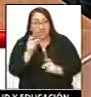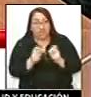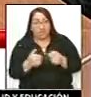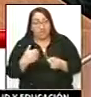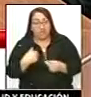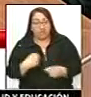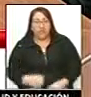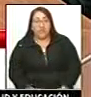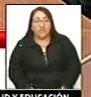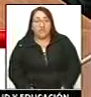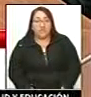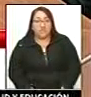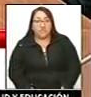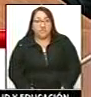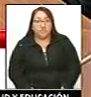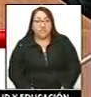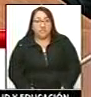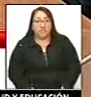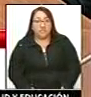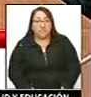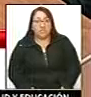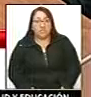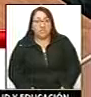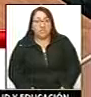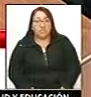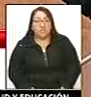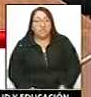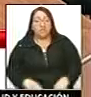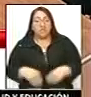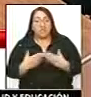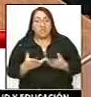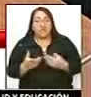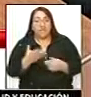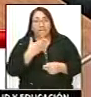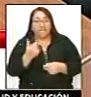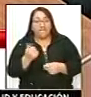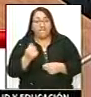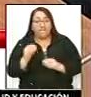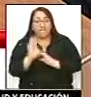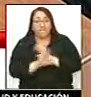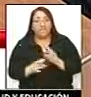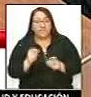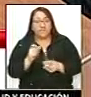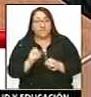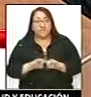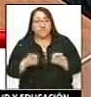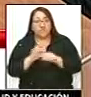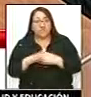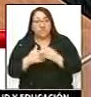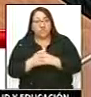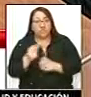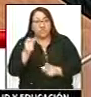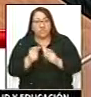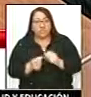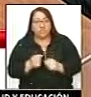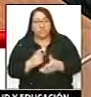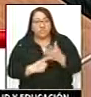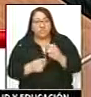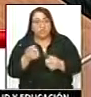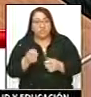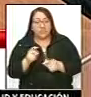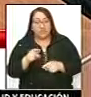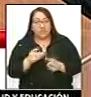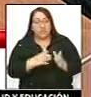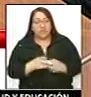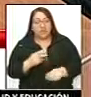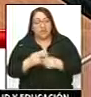consumidor, ¿no? Está el hecho de poder dotar de mayor protección justamente a los consumidores. Y para dotar de mayor protección a los consumidores es que este